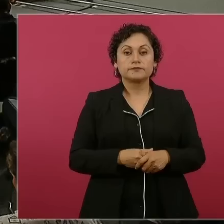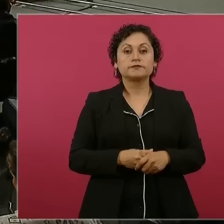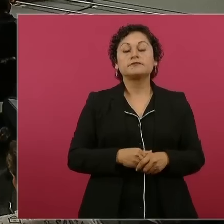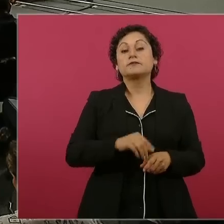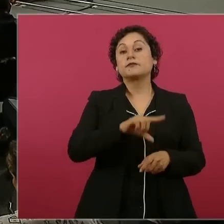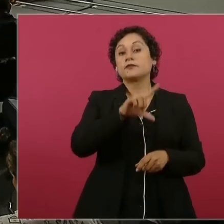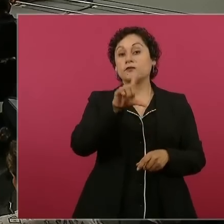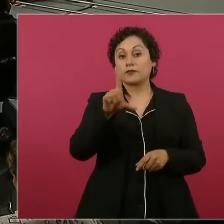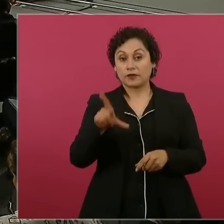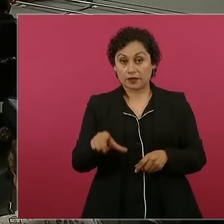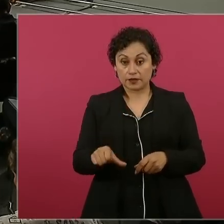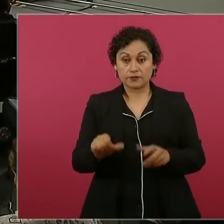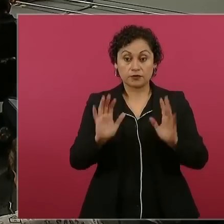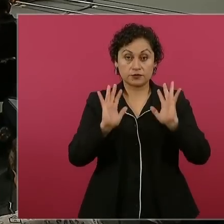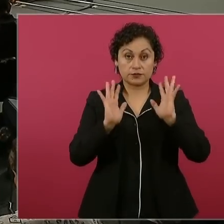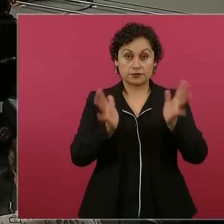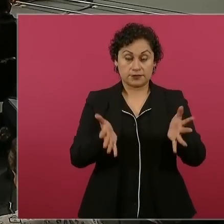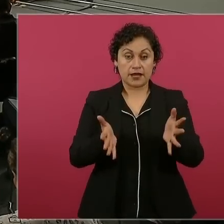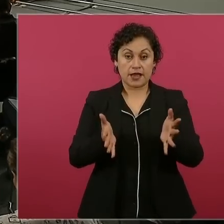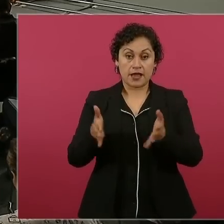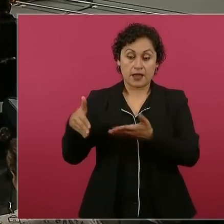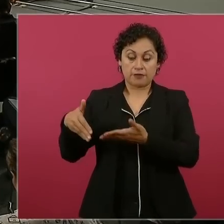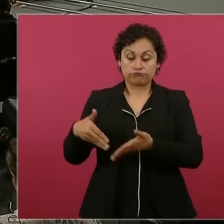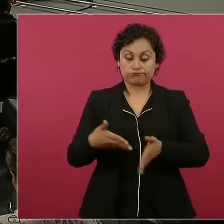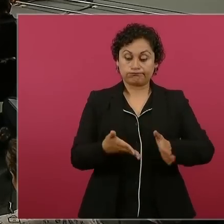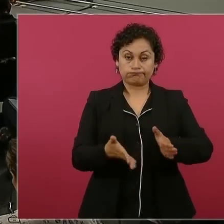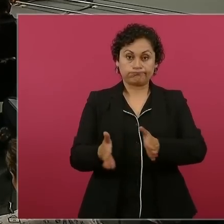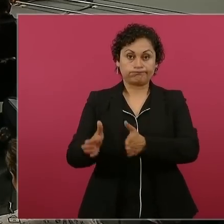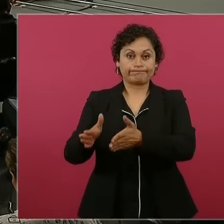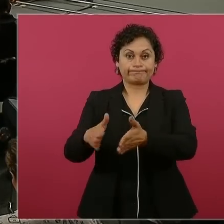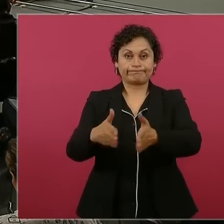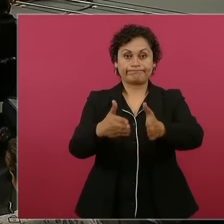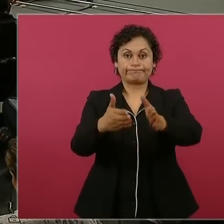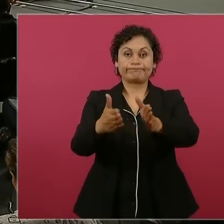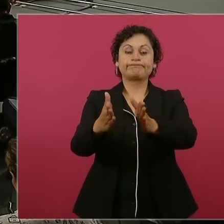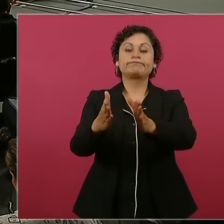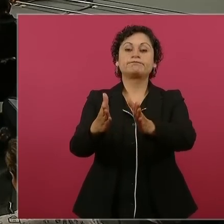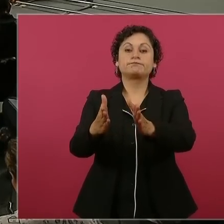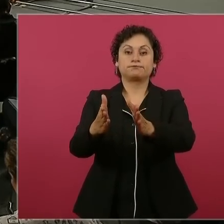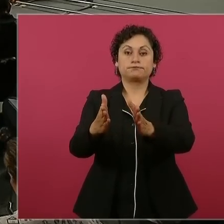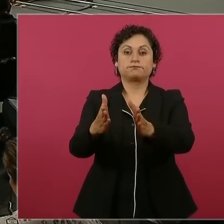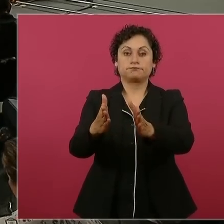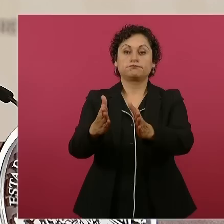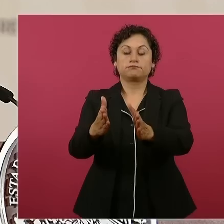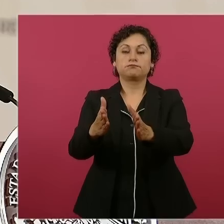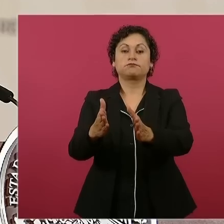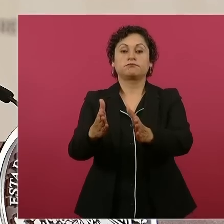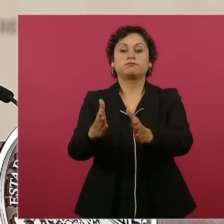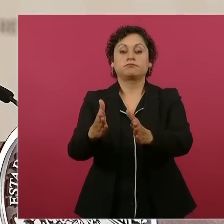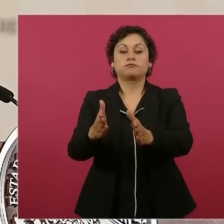Luego ya entra solo a territorio